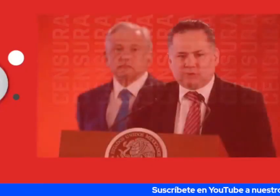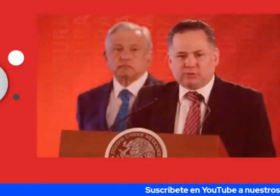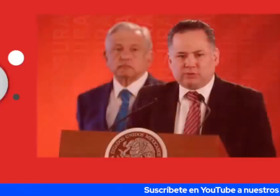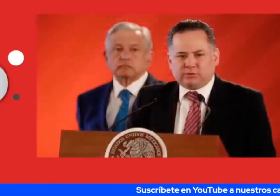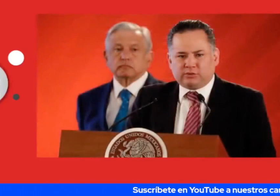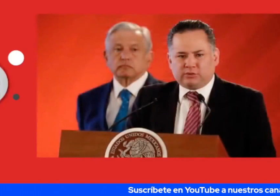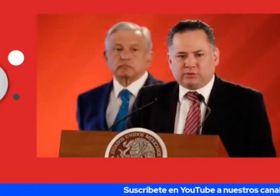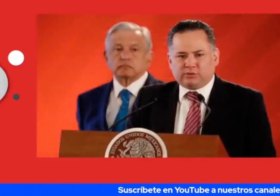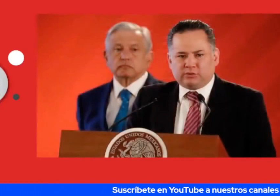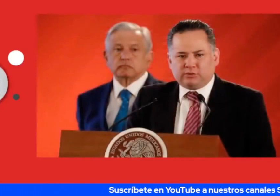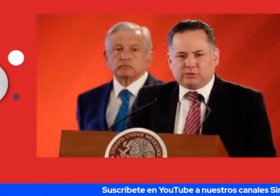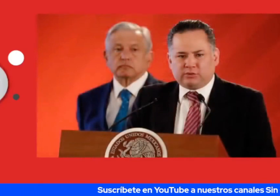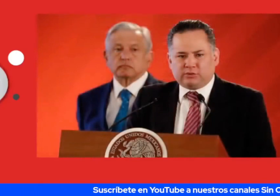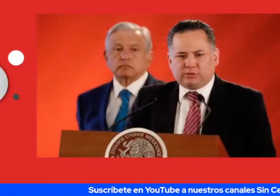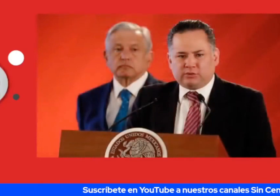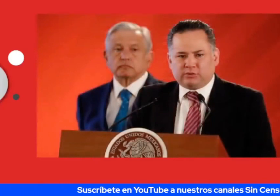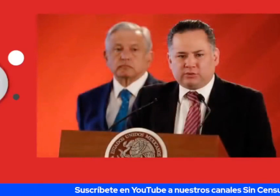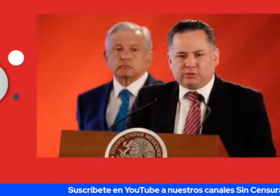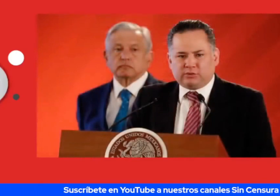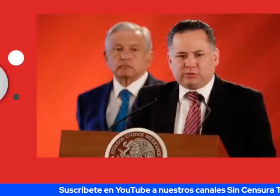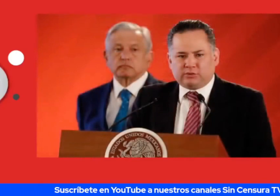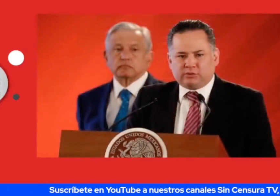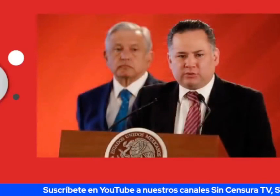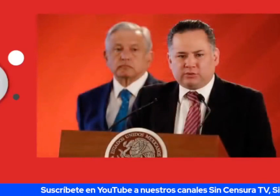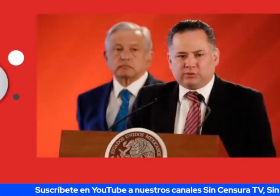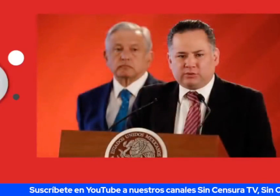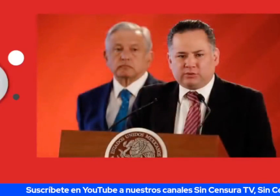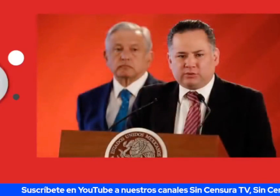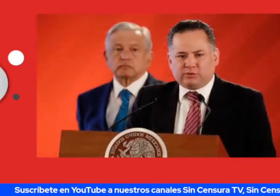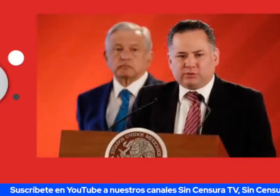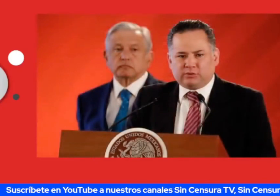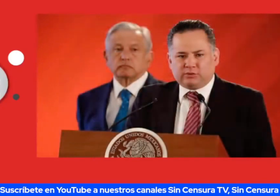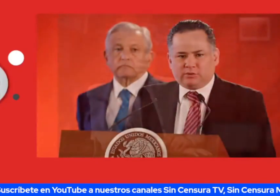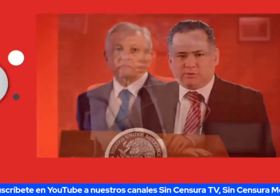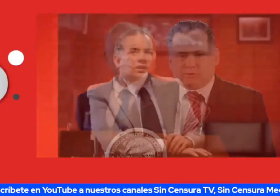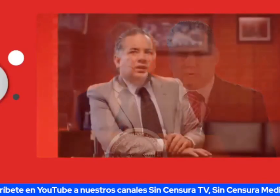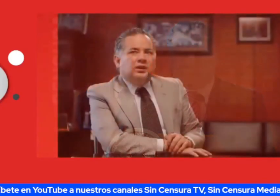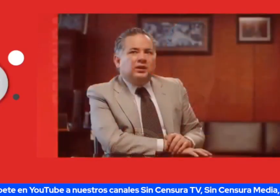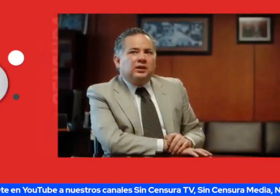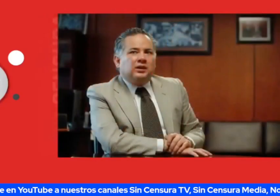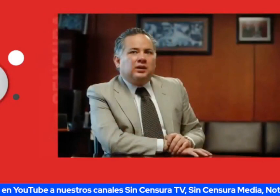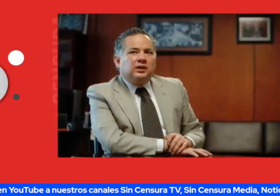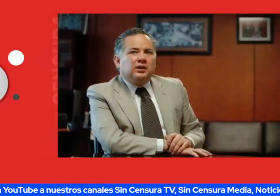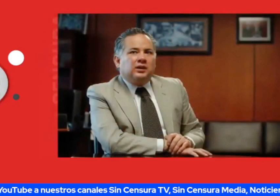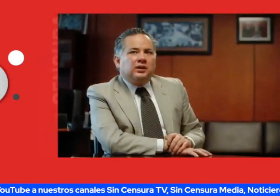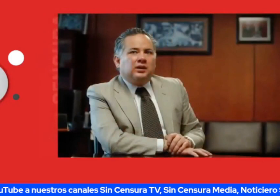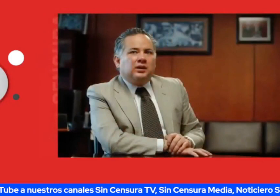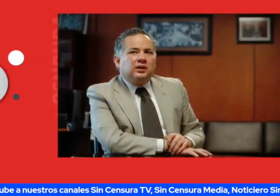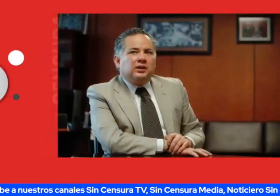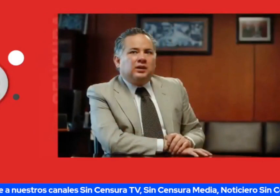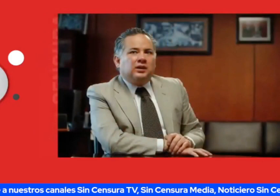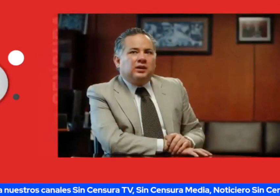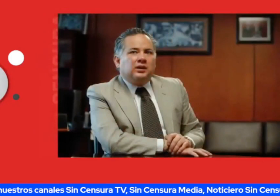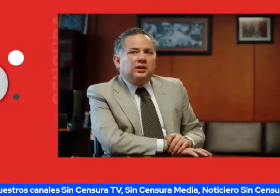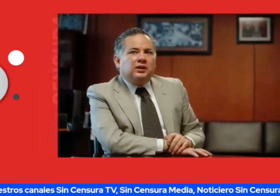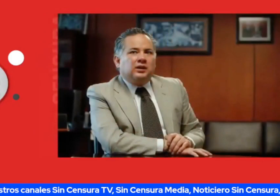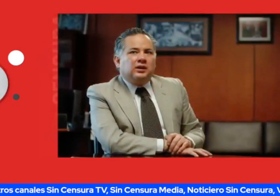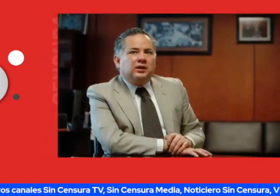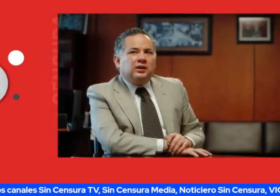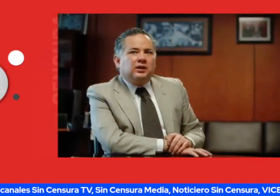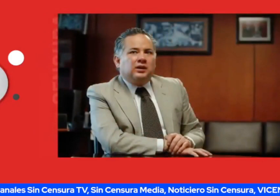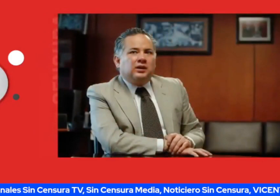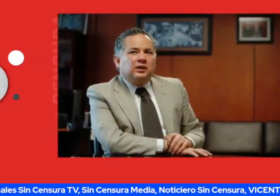estar prácticamente permitidos en ningún sentido. Ahora, también creo que hay que recordar, el mismo Andrés Manuel lo ha dicho, que no todo el que tiene por tener es